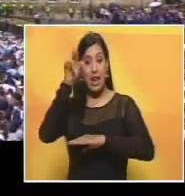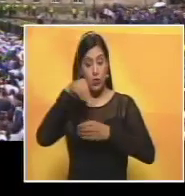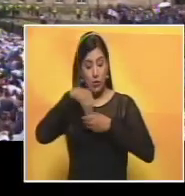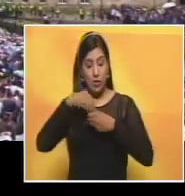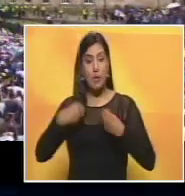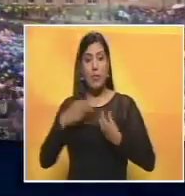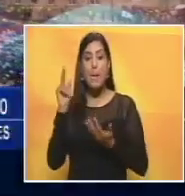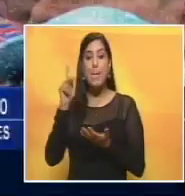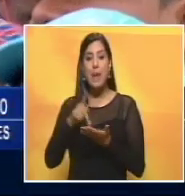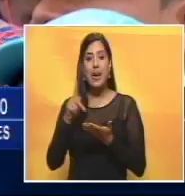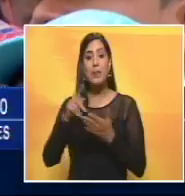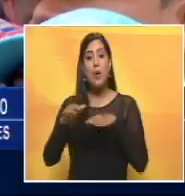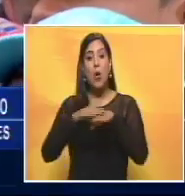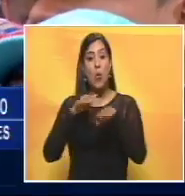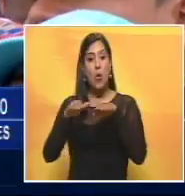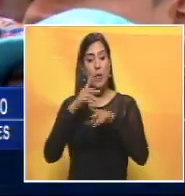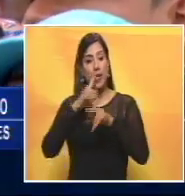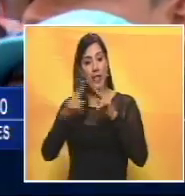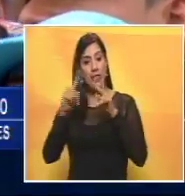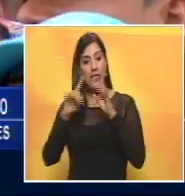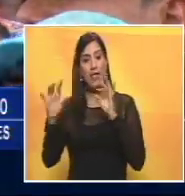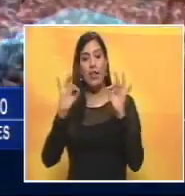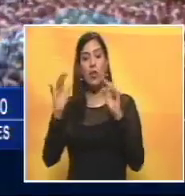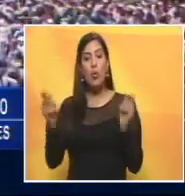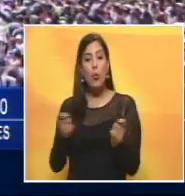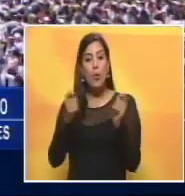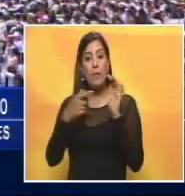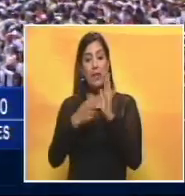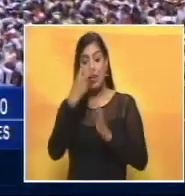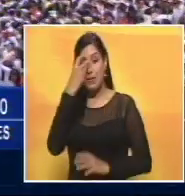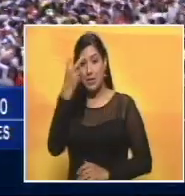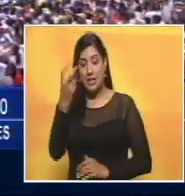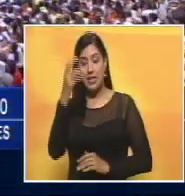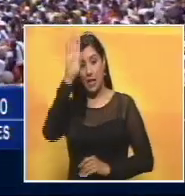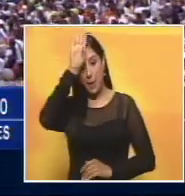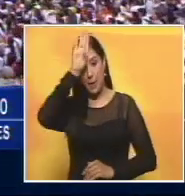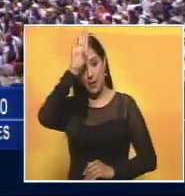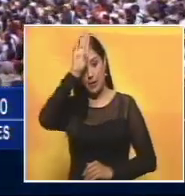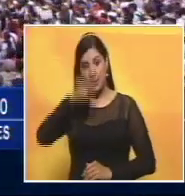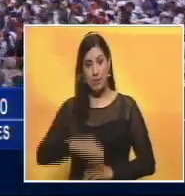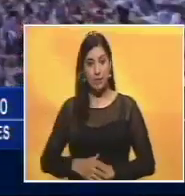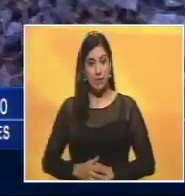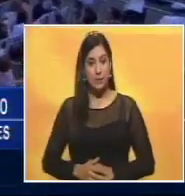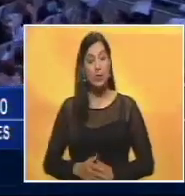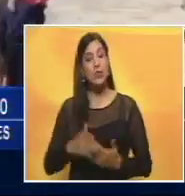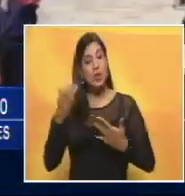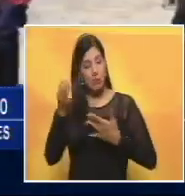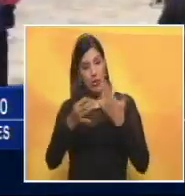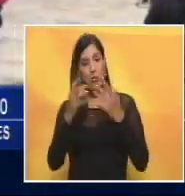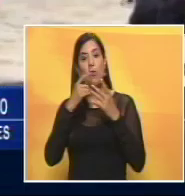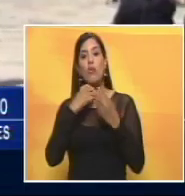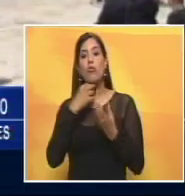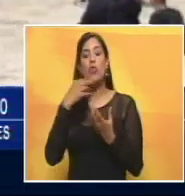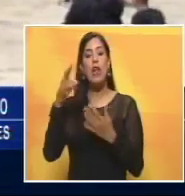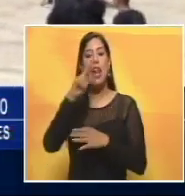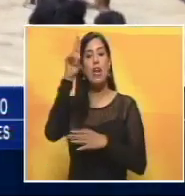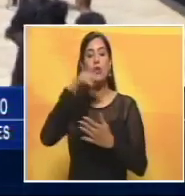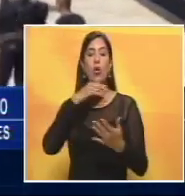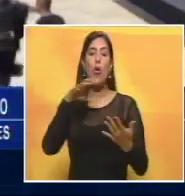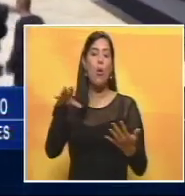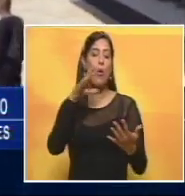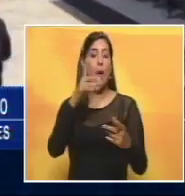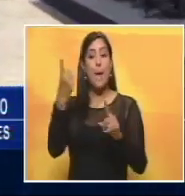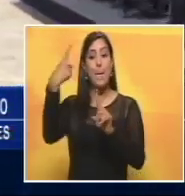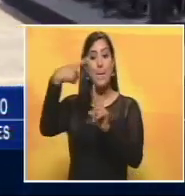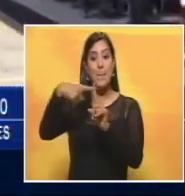nacionales participaron ese jueves en los diferentes actos públicos por la visita del Santo Padre. Fonseca entonó el himno nacional, además